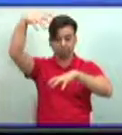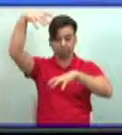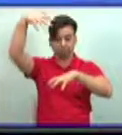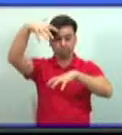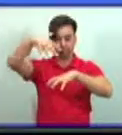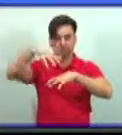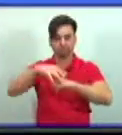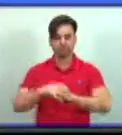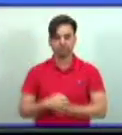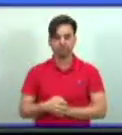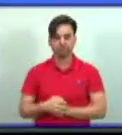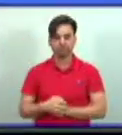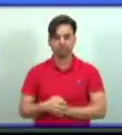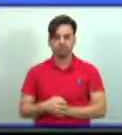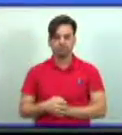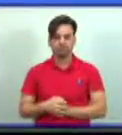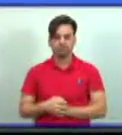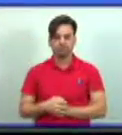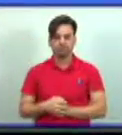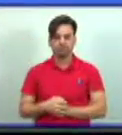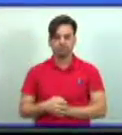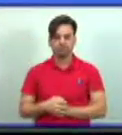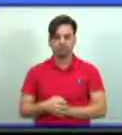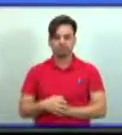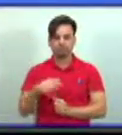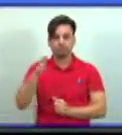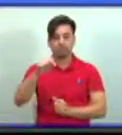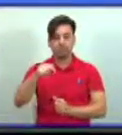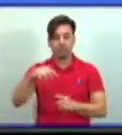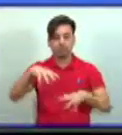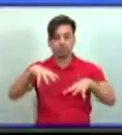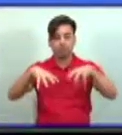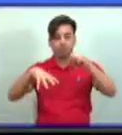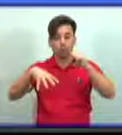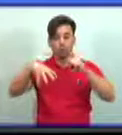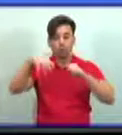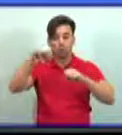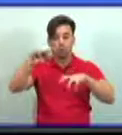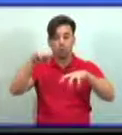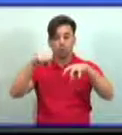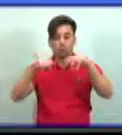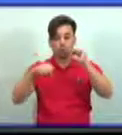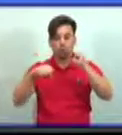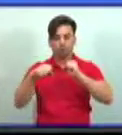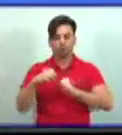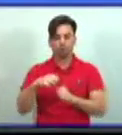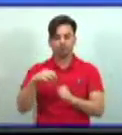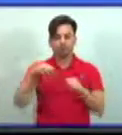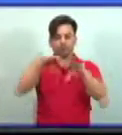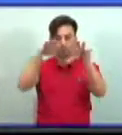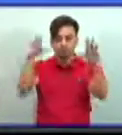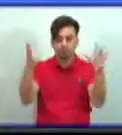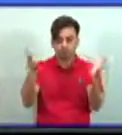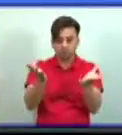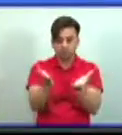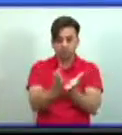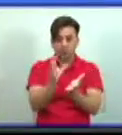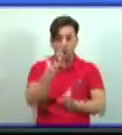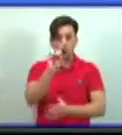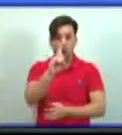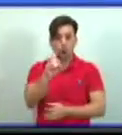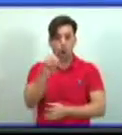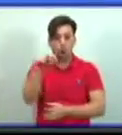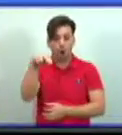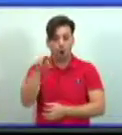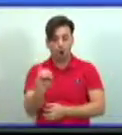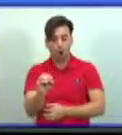espacio exterior. El resto es absorbido por distintos componentes atmosféricos, como el ozono, el vapor de